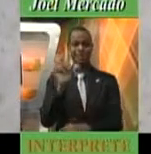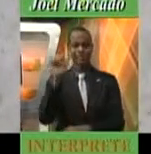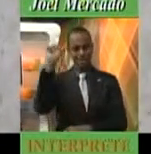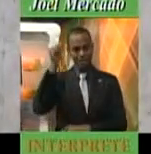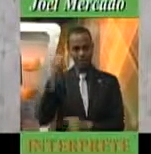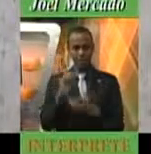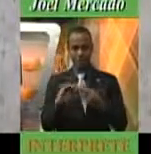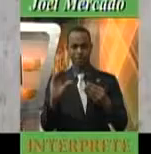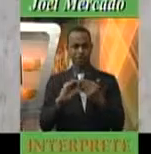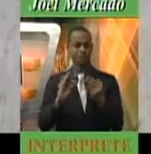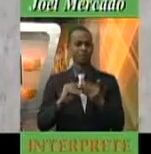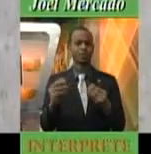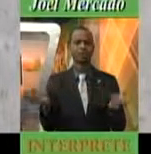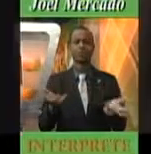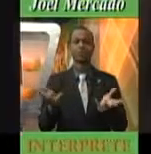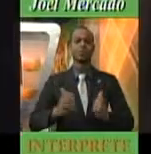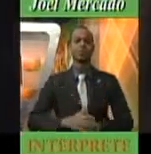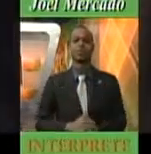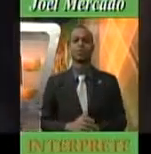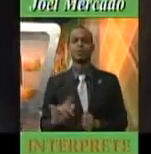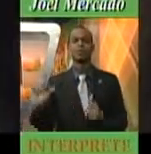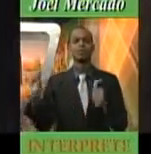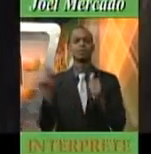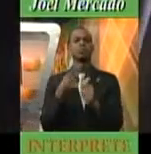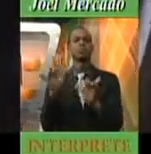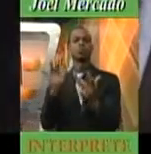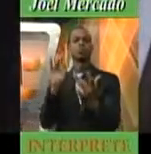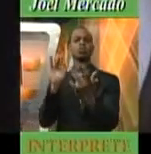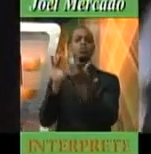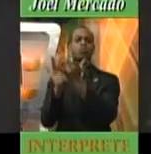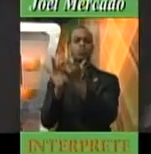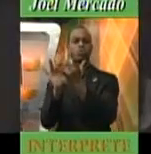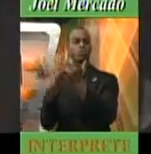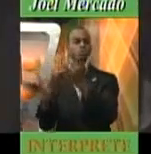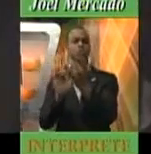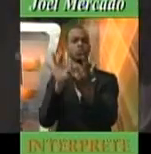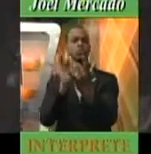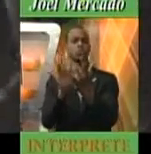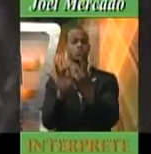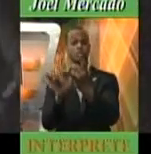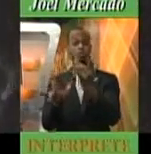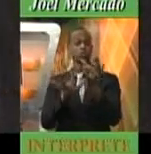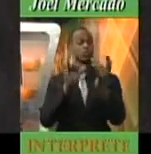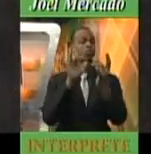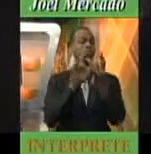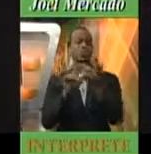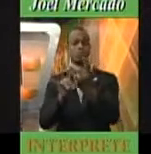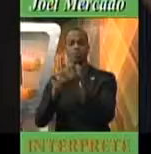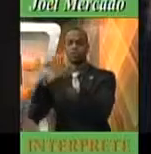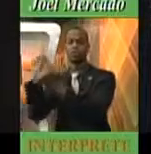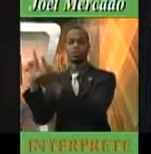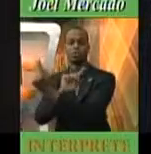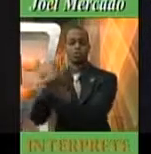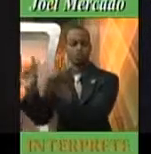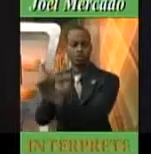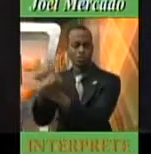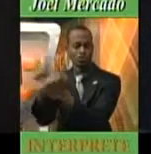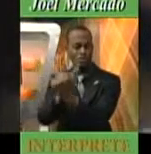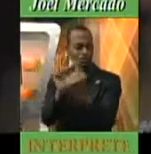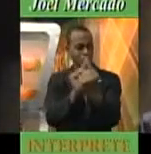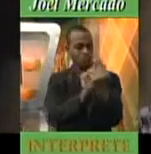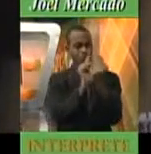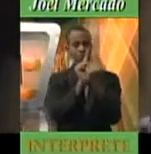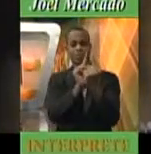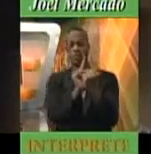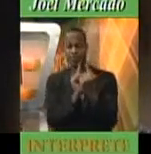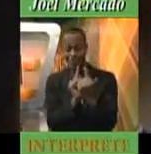dicho, que es el primer contacto grande que tiene la República Dominicana con la persona con discapacidad. O